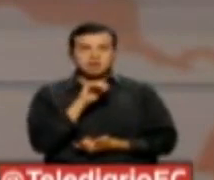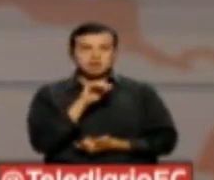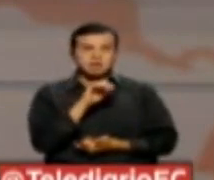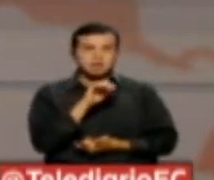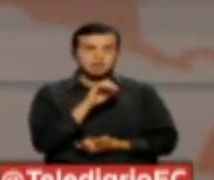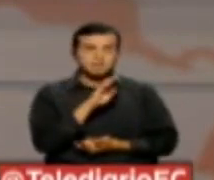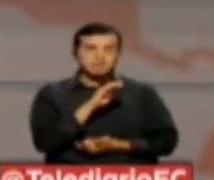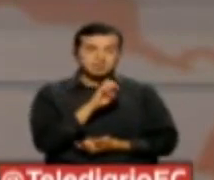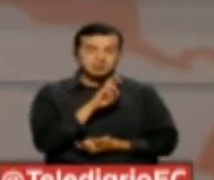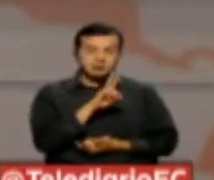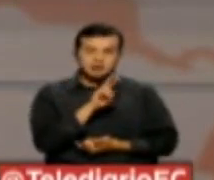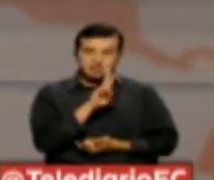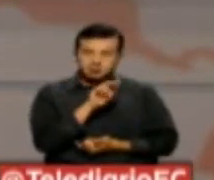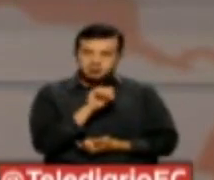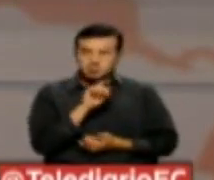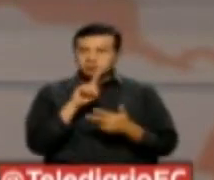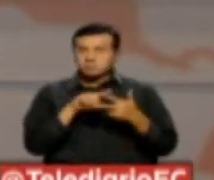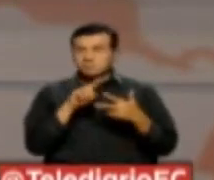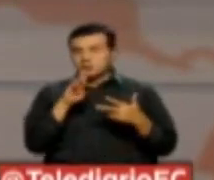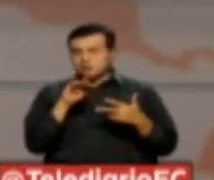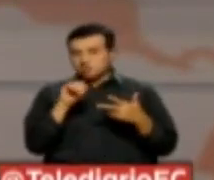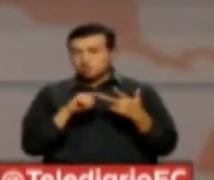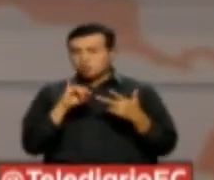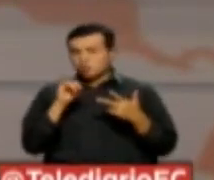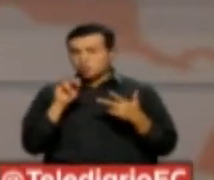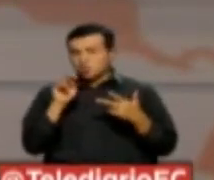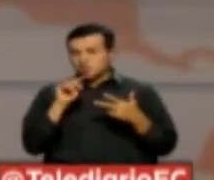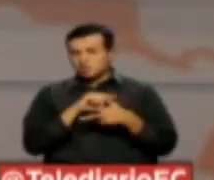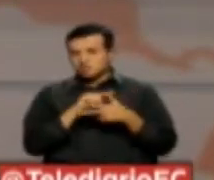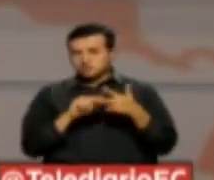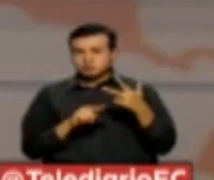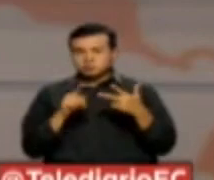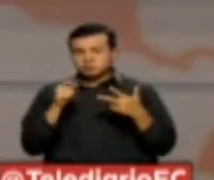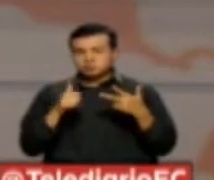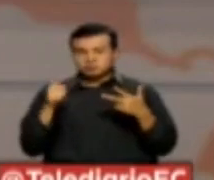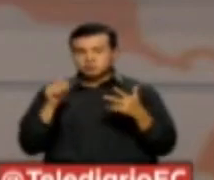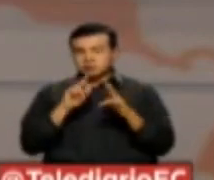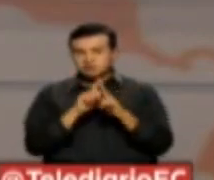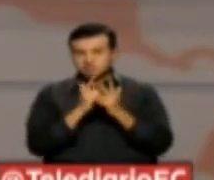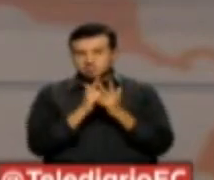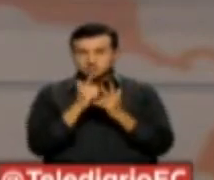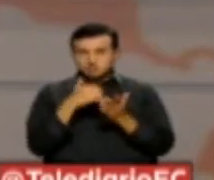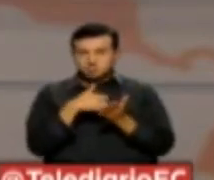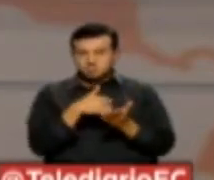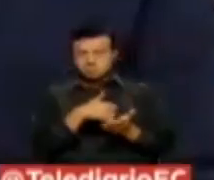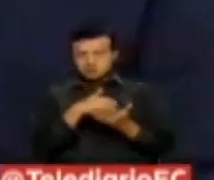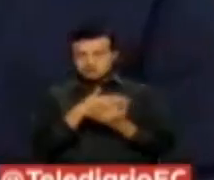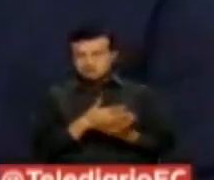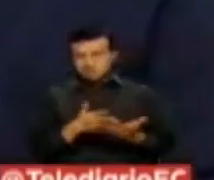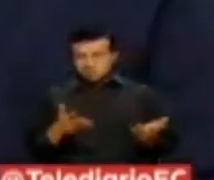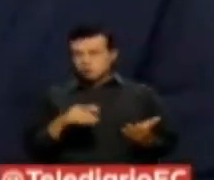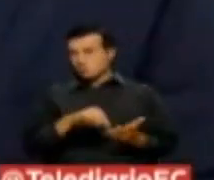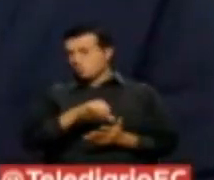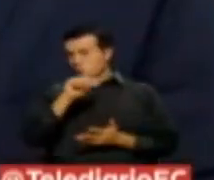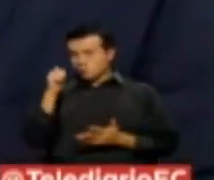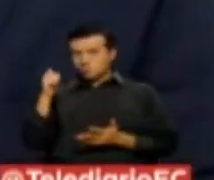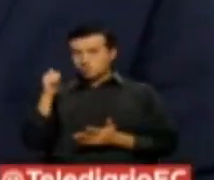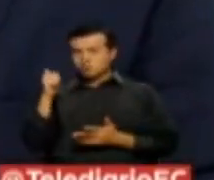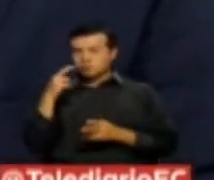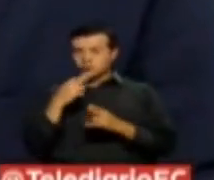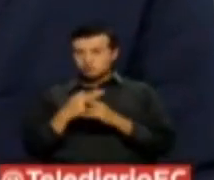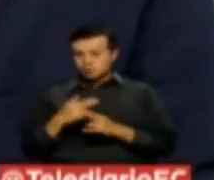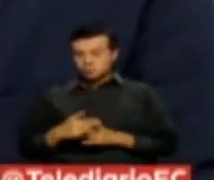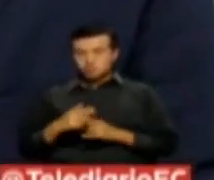valera no deseado bedoya y juan valdano entre los de literatura sí sí y hay otros nombres